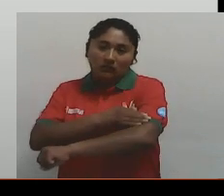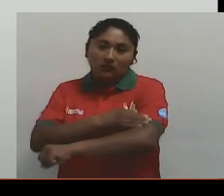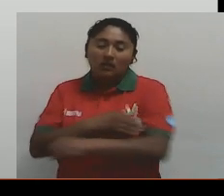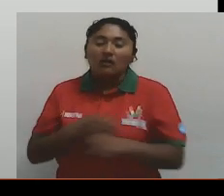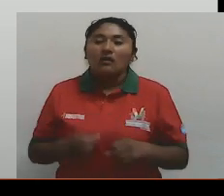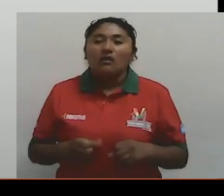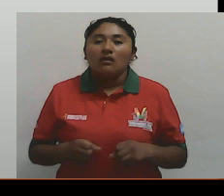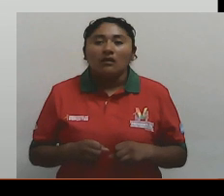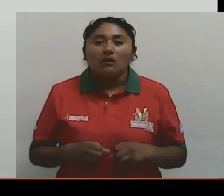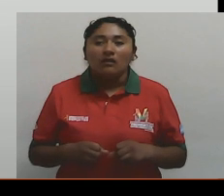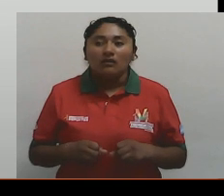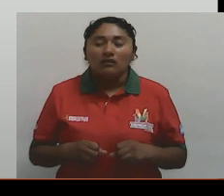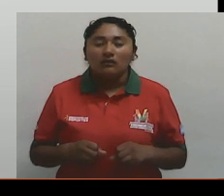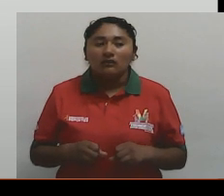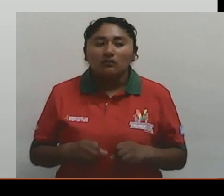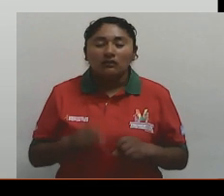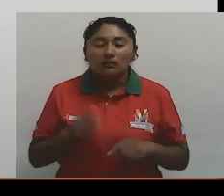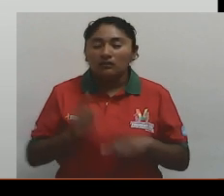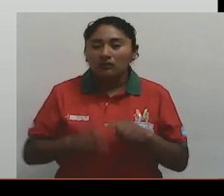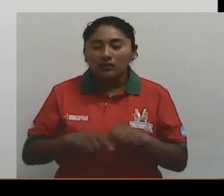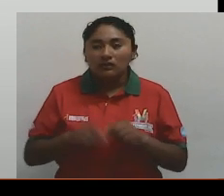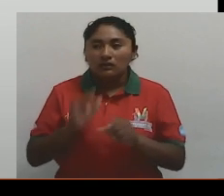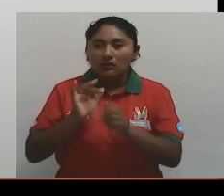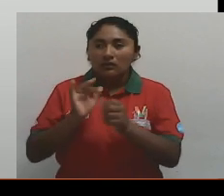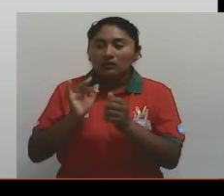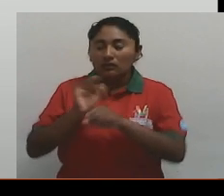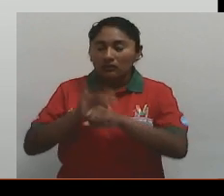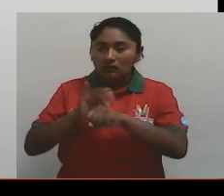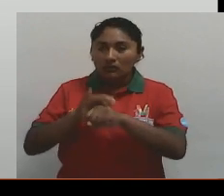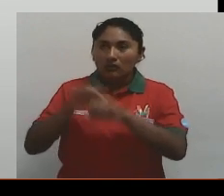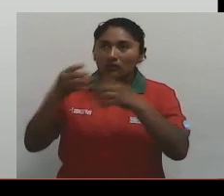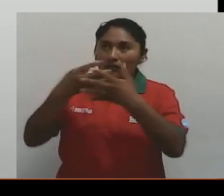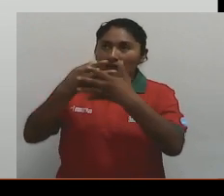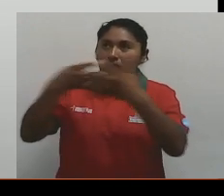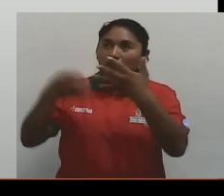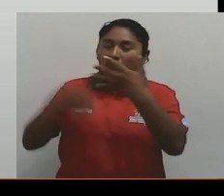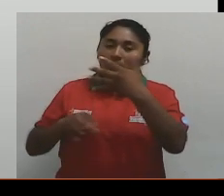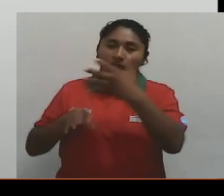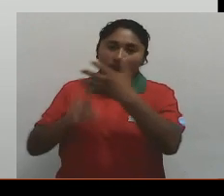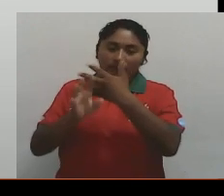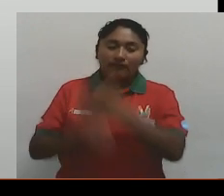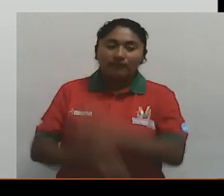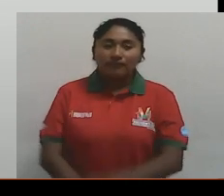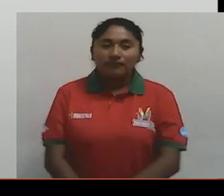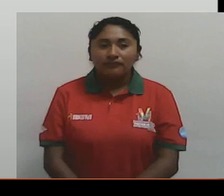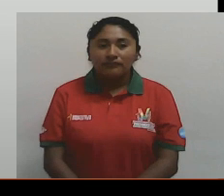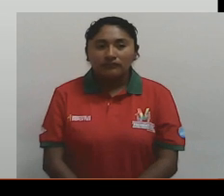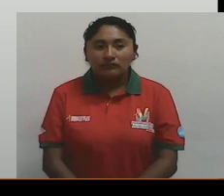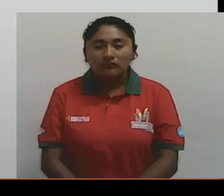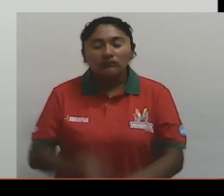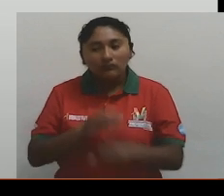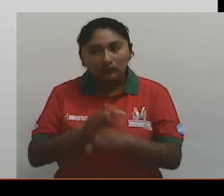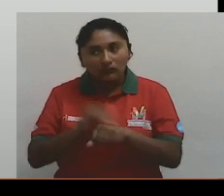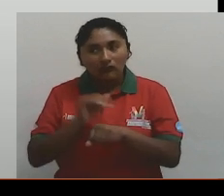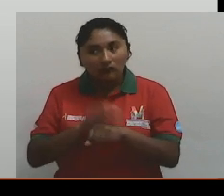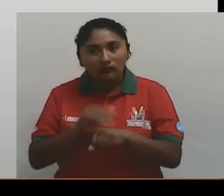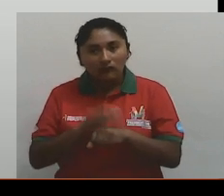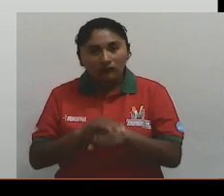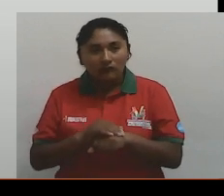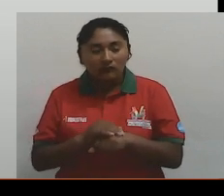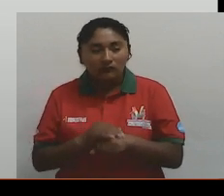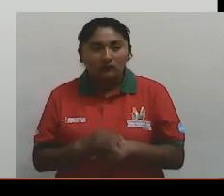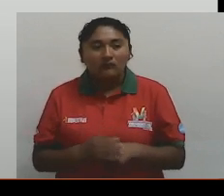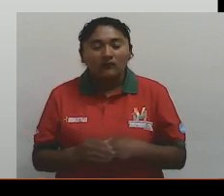red. Para concluir, señores, recomendarles para estos Juegos